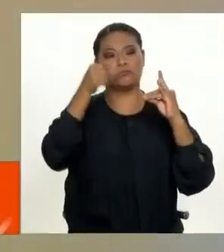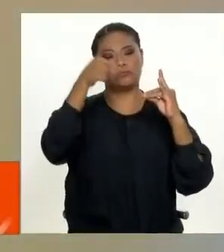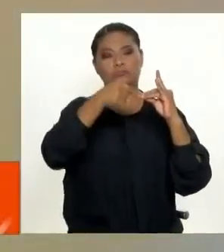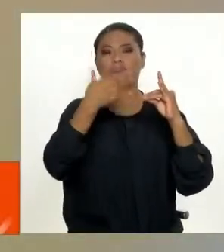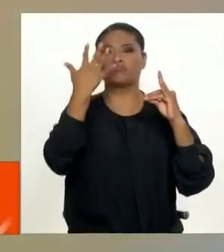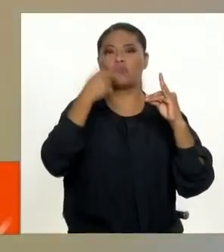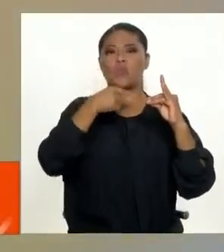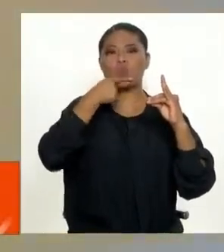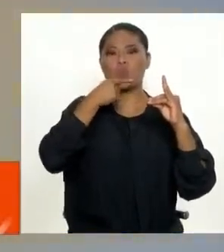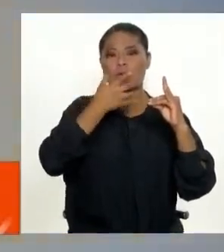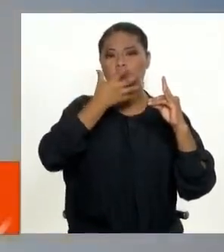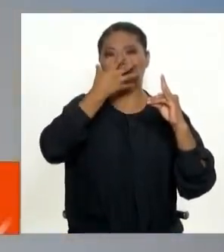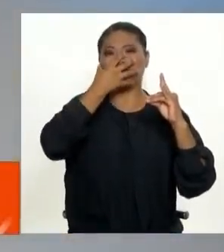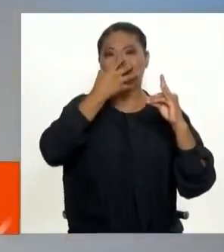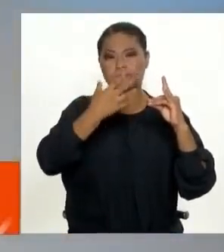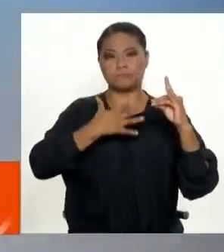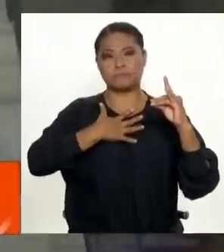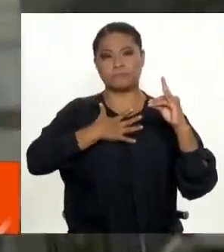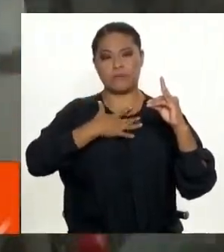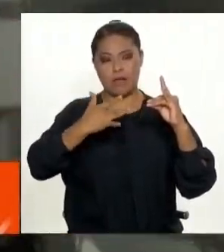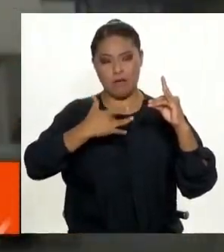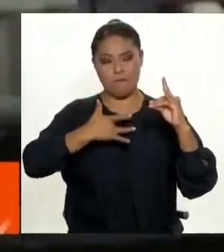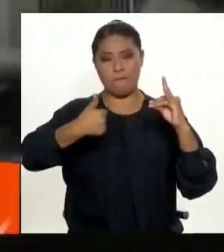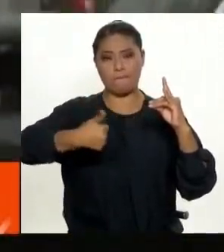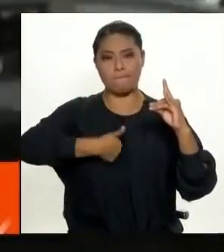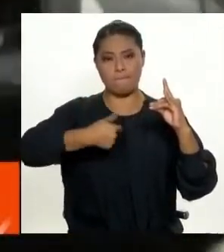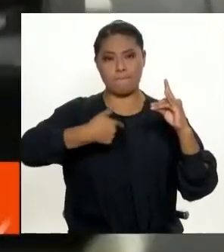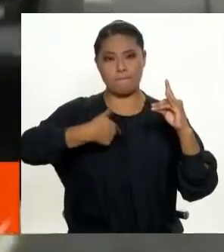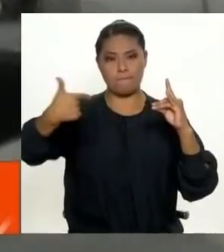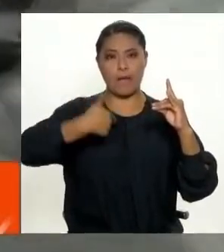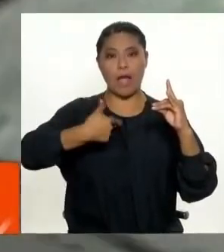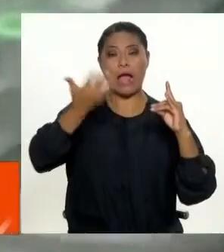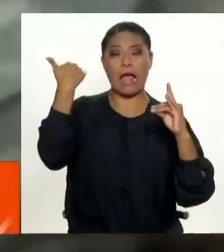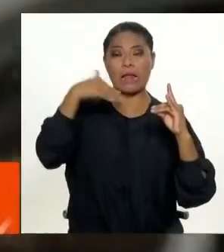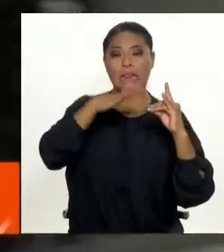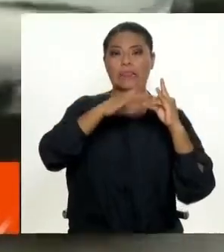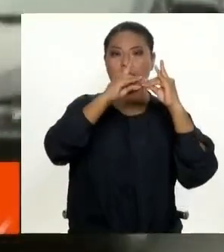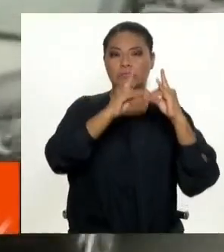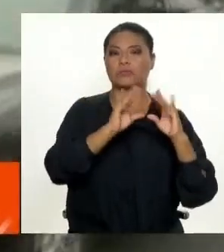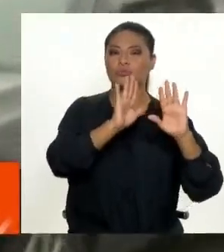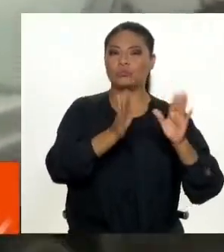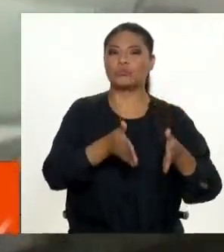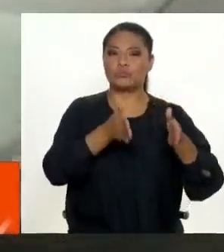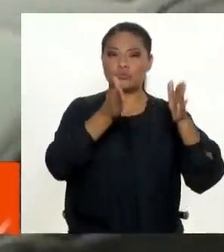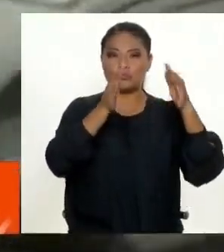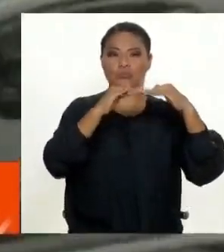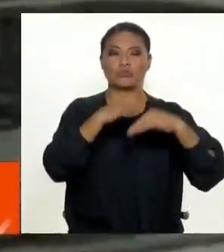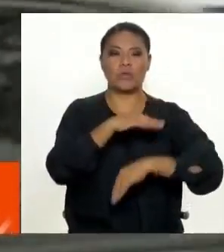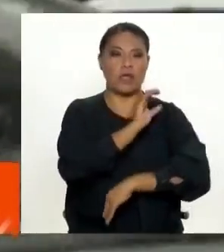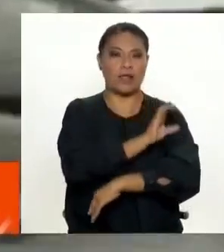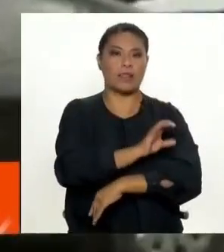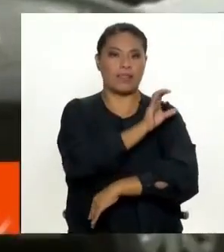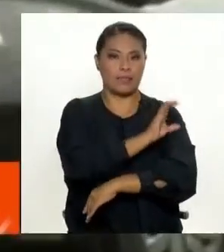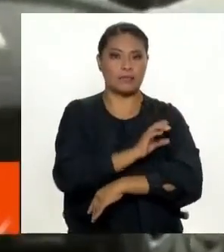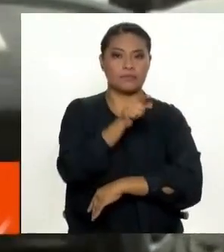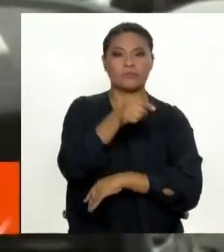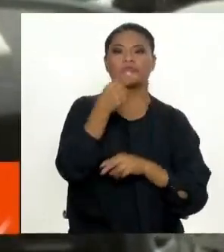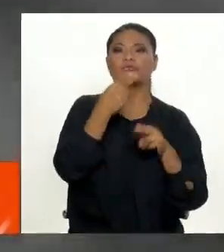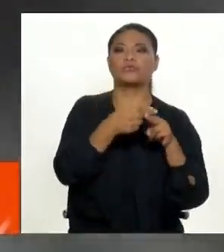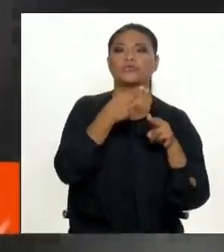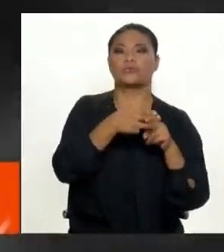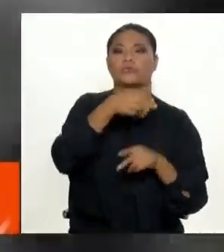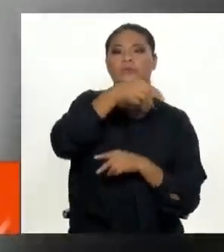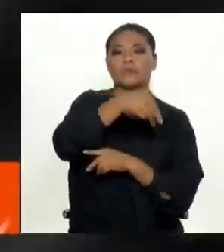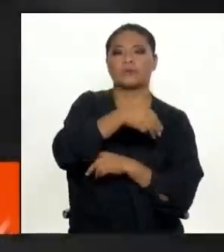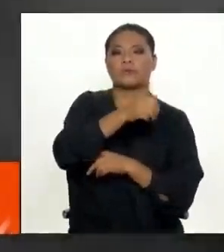que se desató en ese momento, ese fuego cruzado en el distrito de Los Olivos. La agraviada es la señora